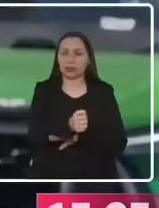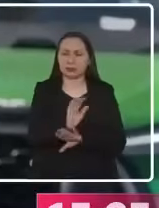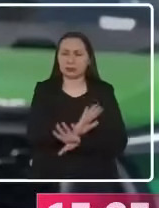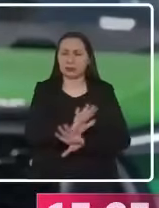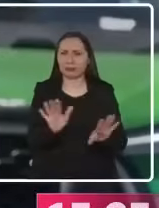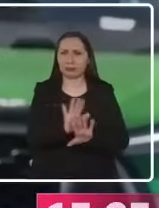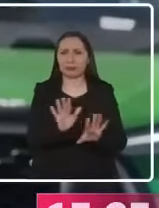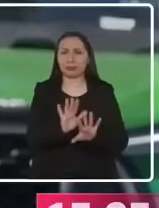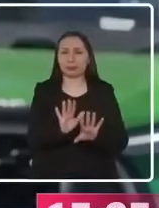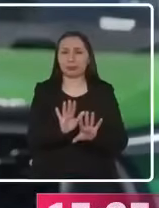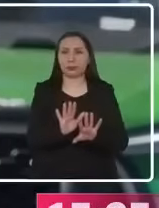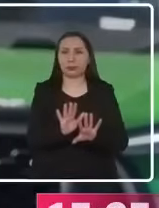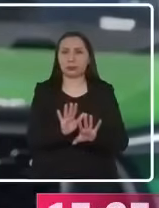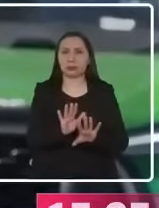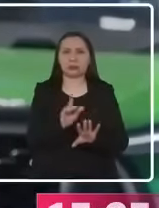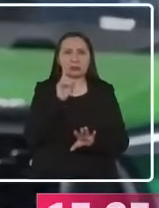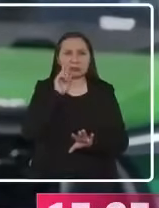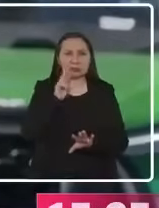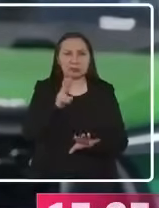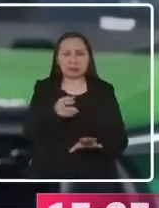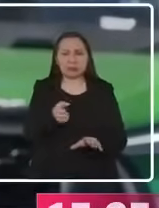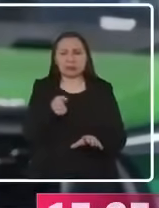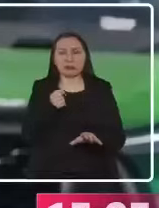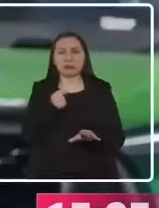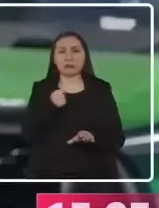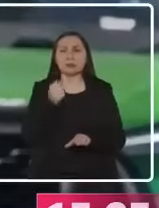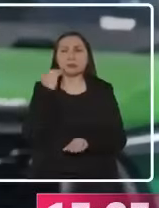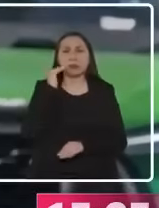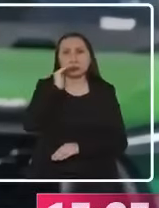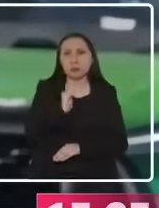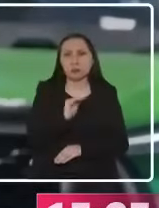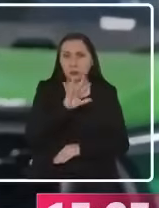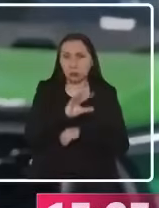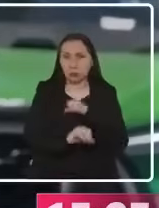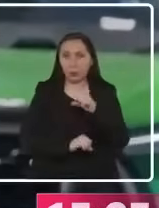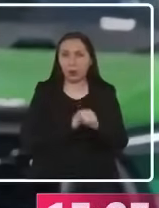vil y cobarde de un menor de 5 años,